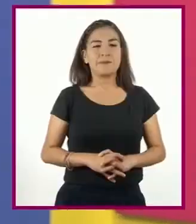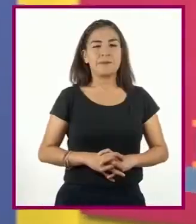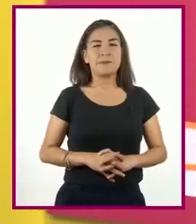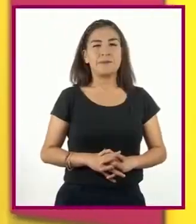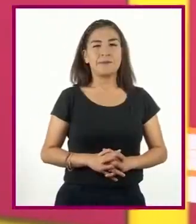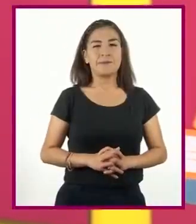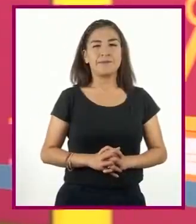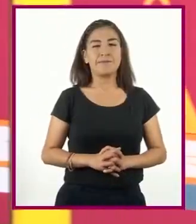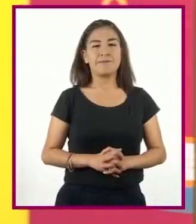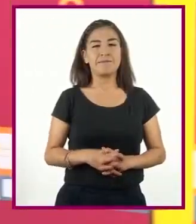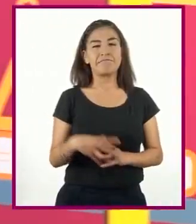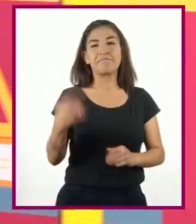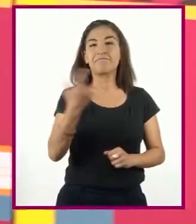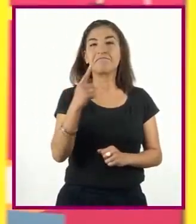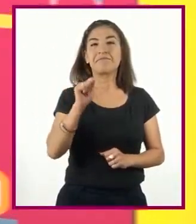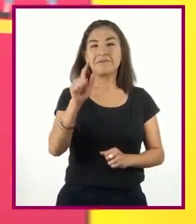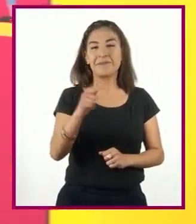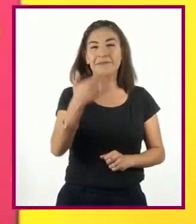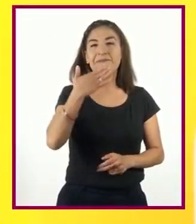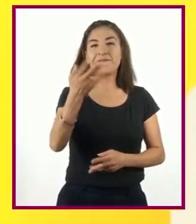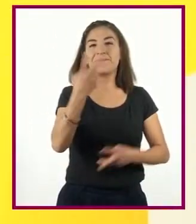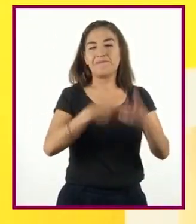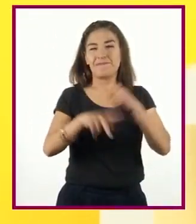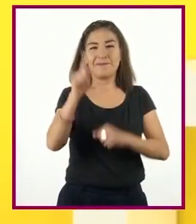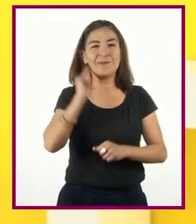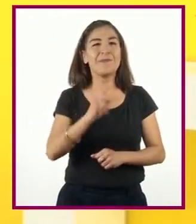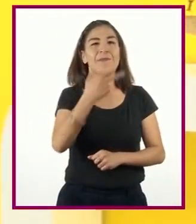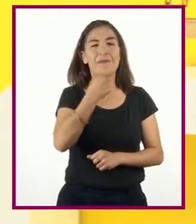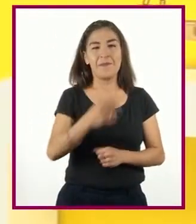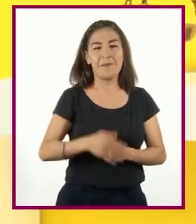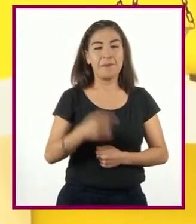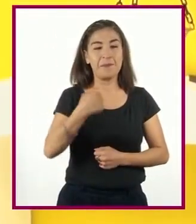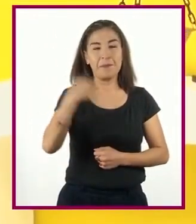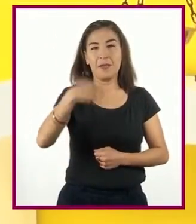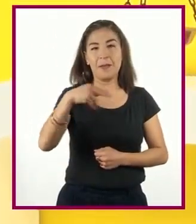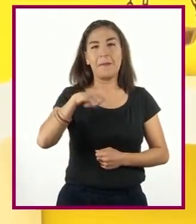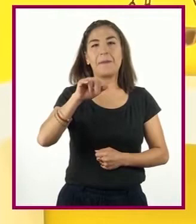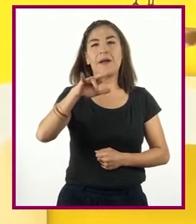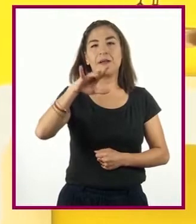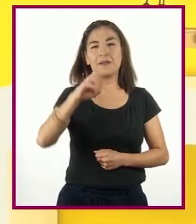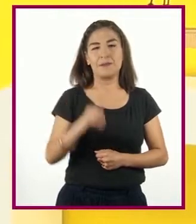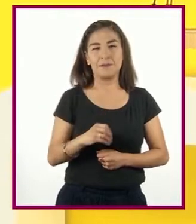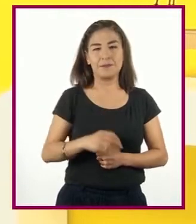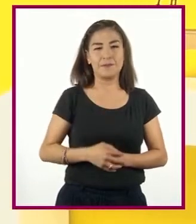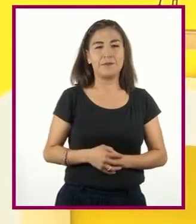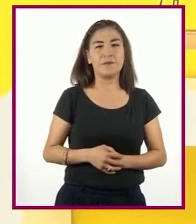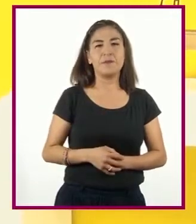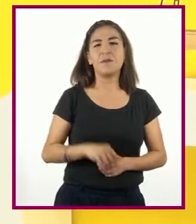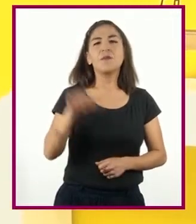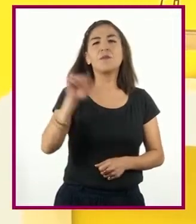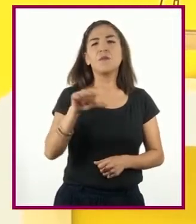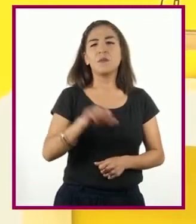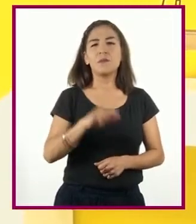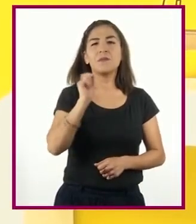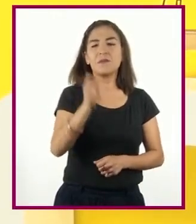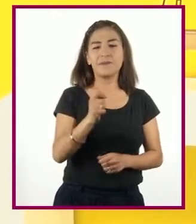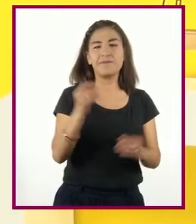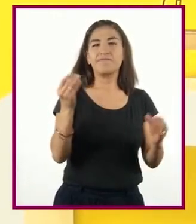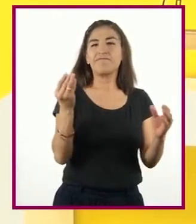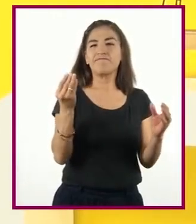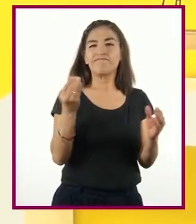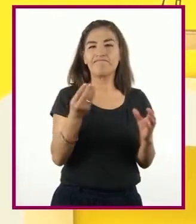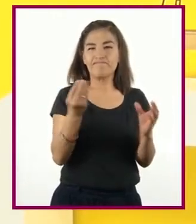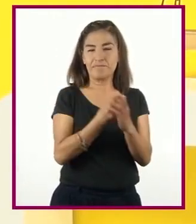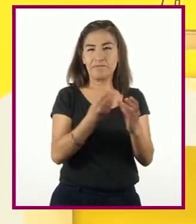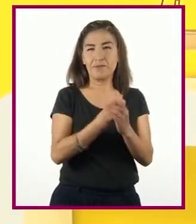¿Qué tal? Bienvenidas y bienvenidos. Mi nombre es Mario Jesús Gómez Neri. En esta ocasión estaré con ustedes en